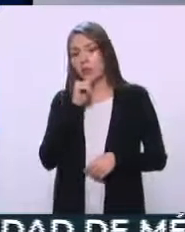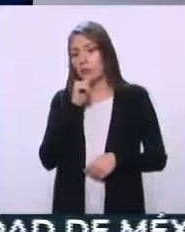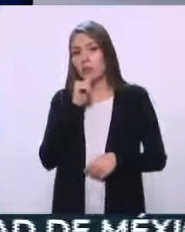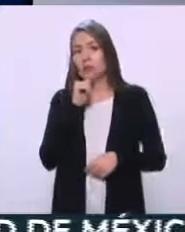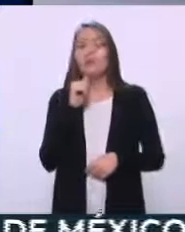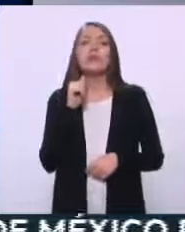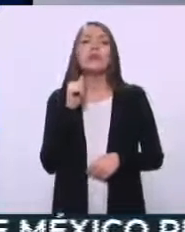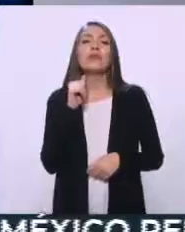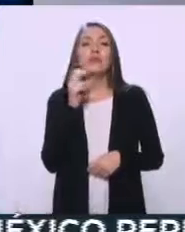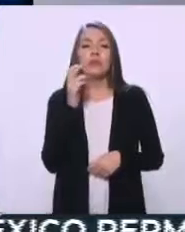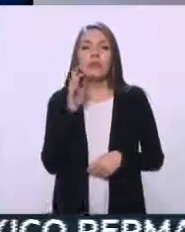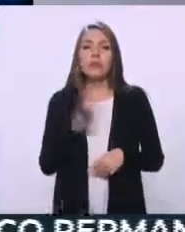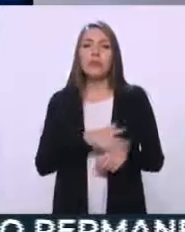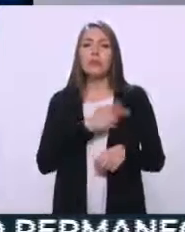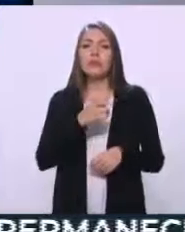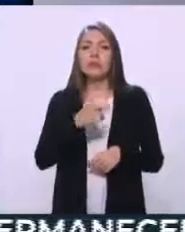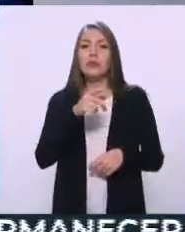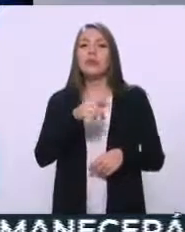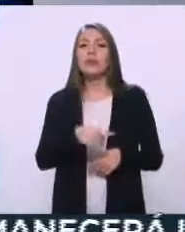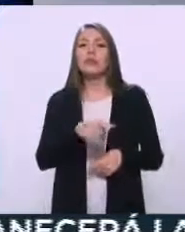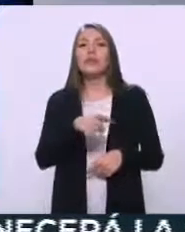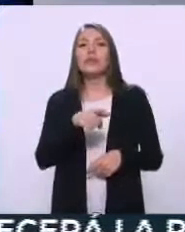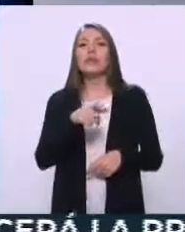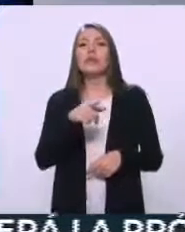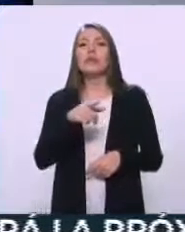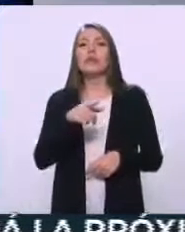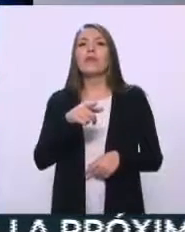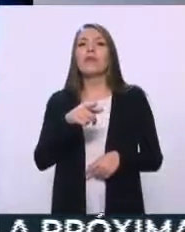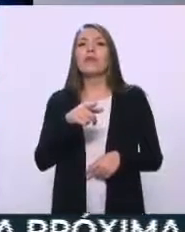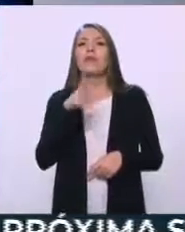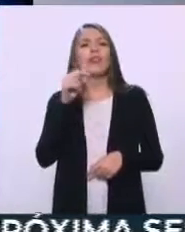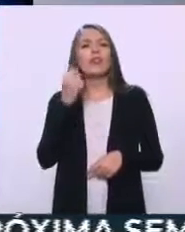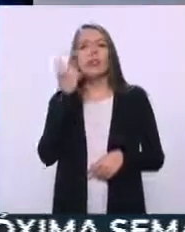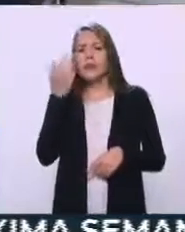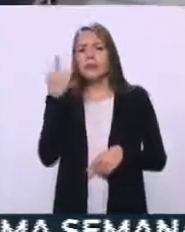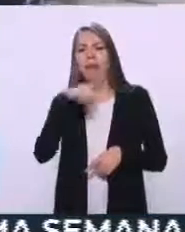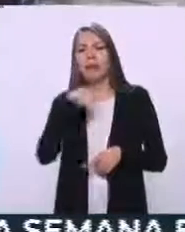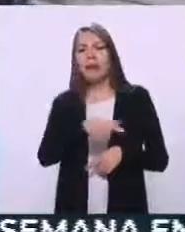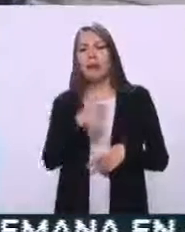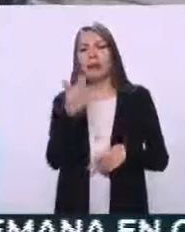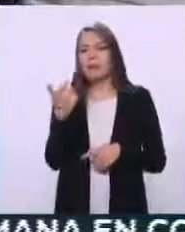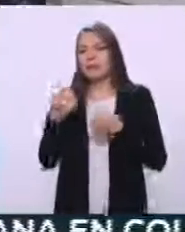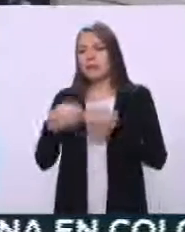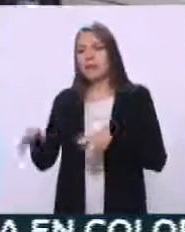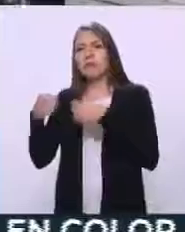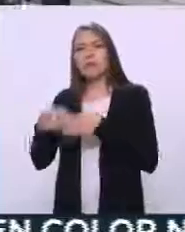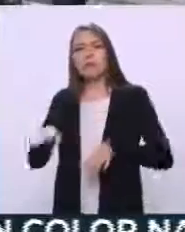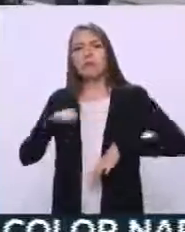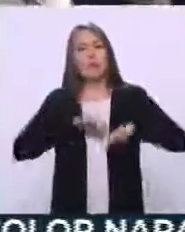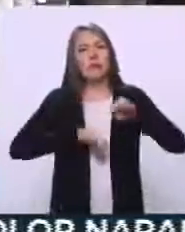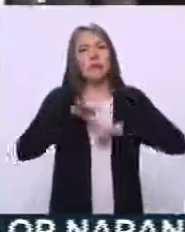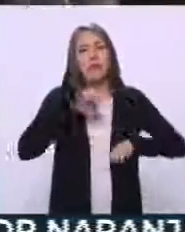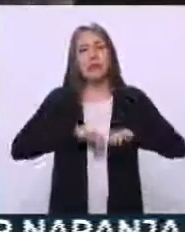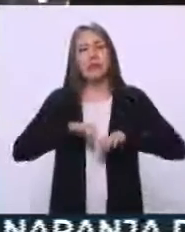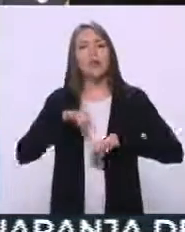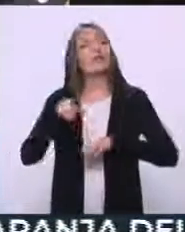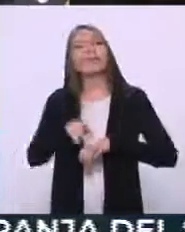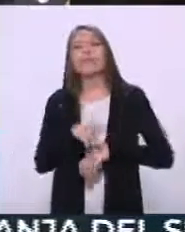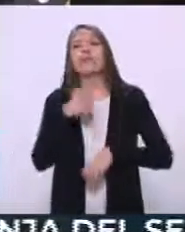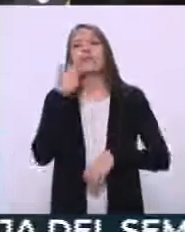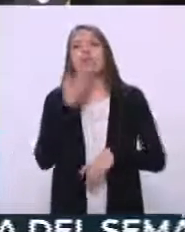etcétera, es que con el fin de que no se pierdan más empleos, les estamos dando la oportunidad de que se reconviertan en